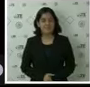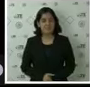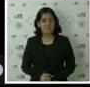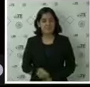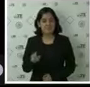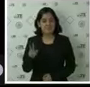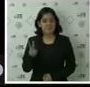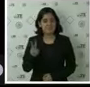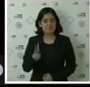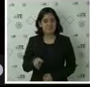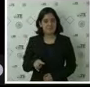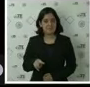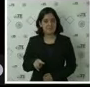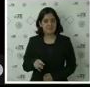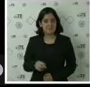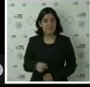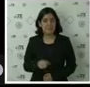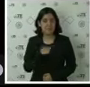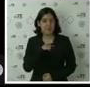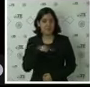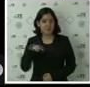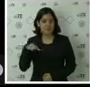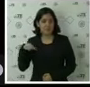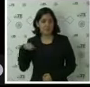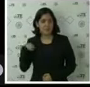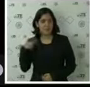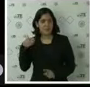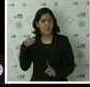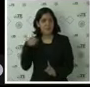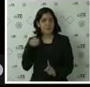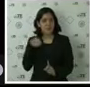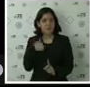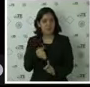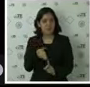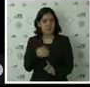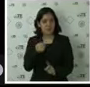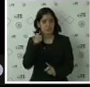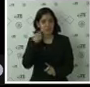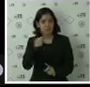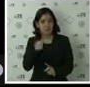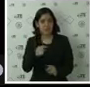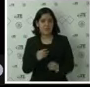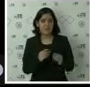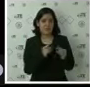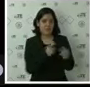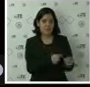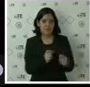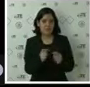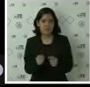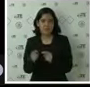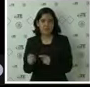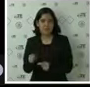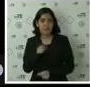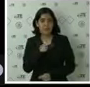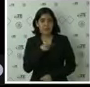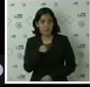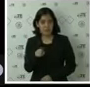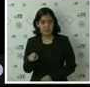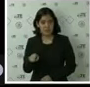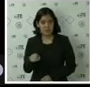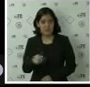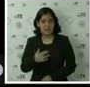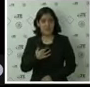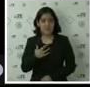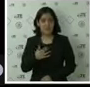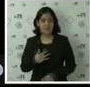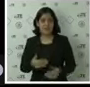que la intención de nosotros moderando y dándoles pues un espacio es que ustedes se sientan en confianza y con